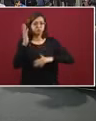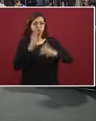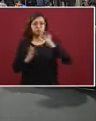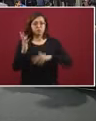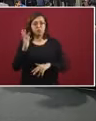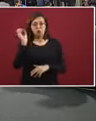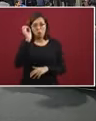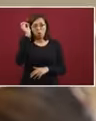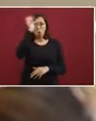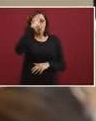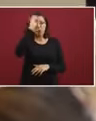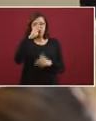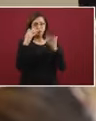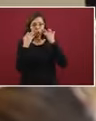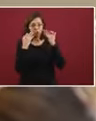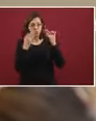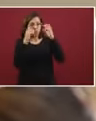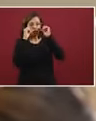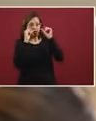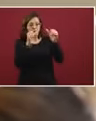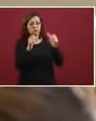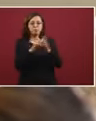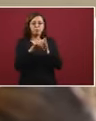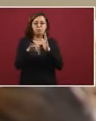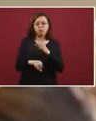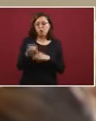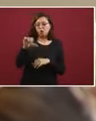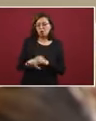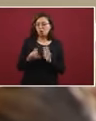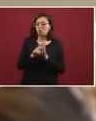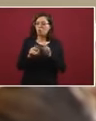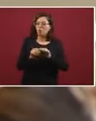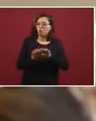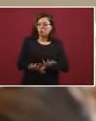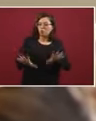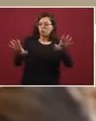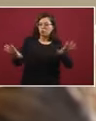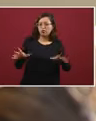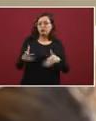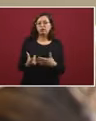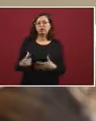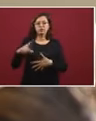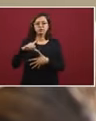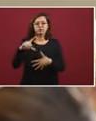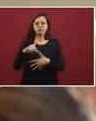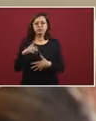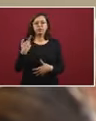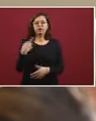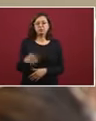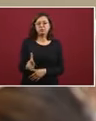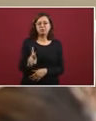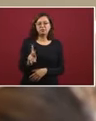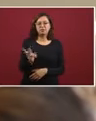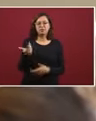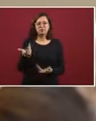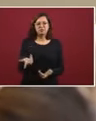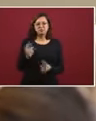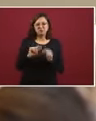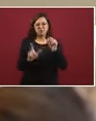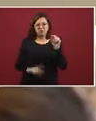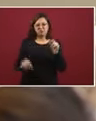ahora más que en otros tiempos, y lo vemos, por ejemplo, hoy en las portadas de los diarios de América Latina. Sin embargo, la postura